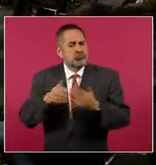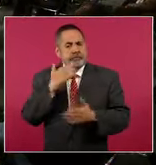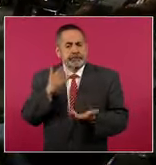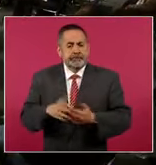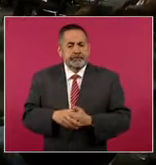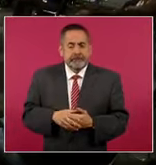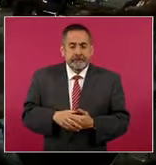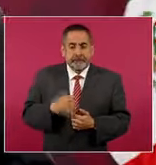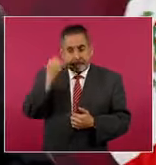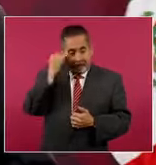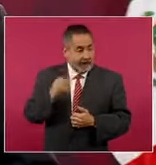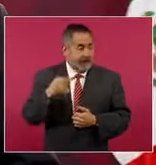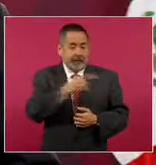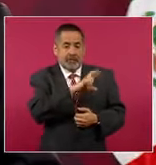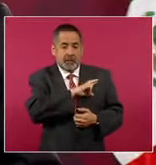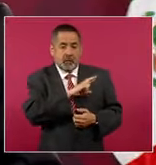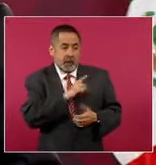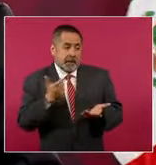otro impuesto.